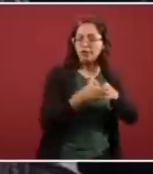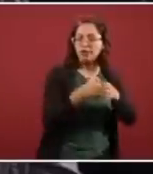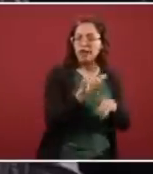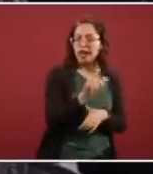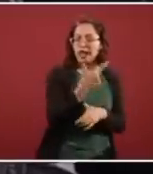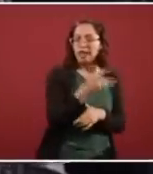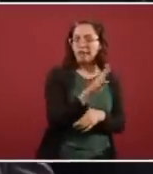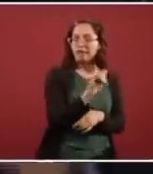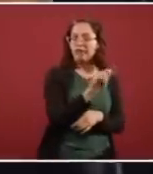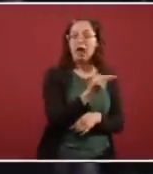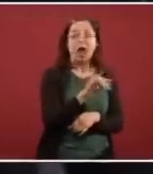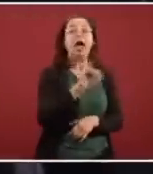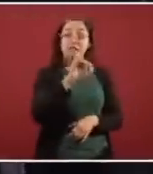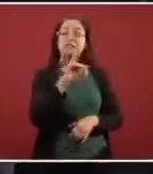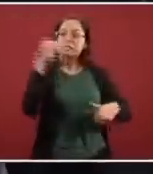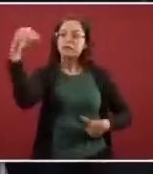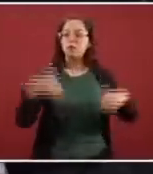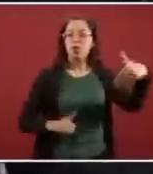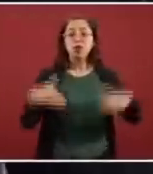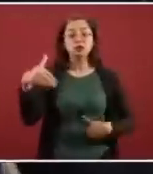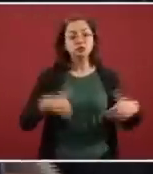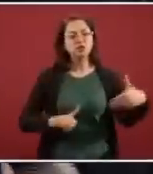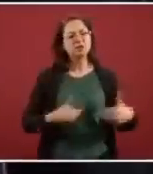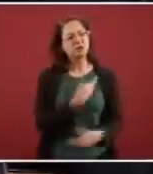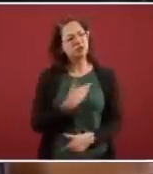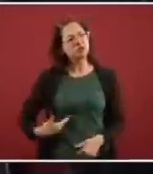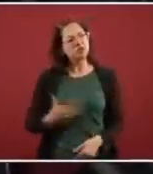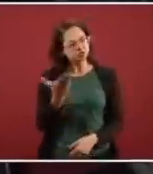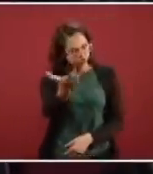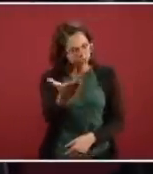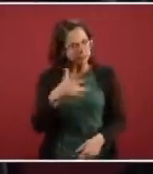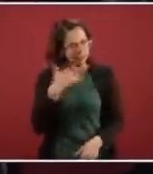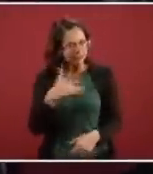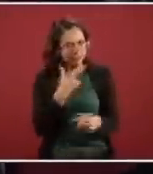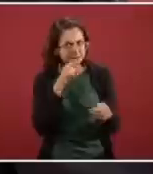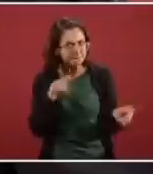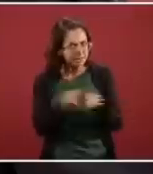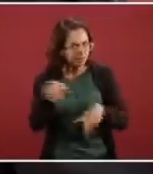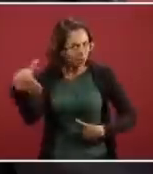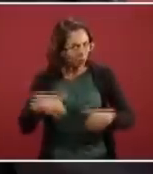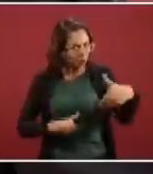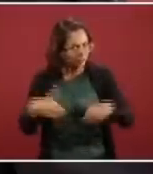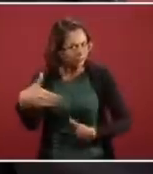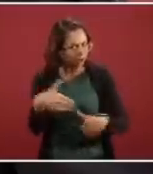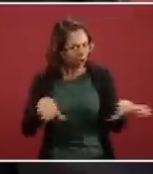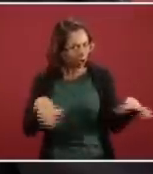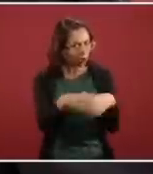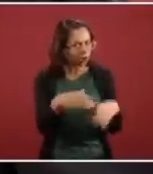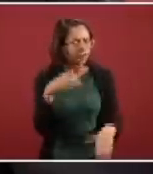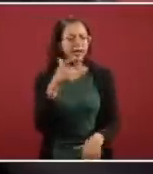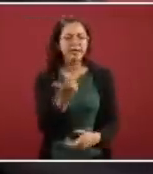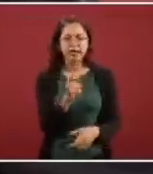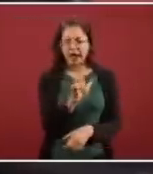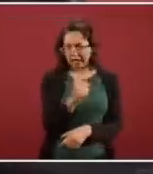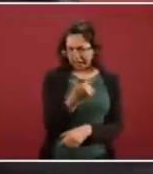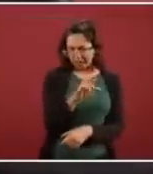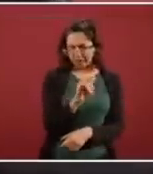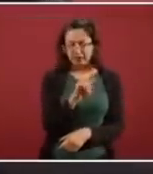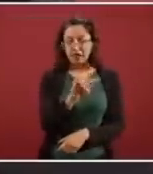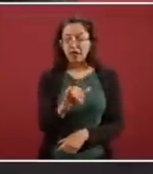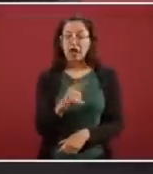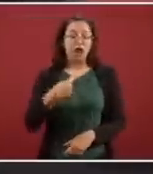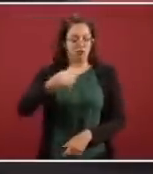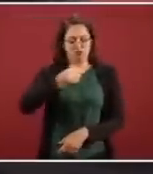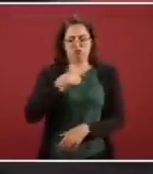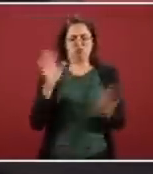la diversidad sexual? ¿Al presidente le incomoda esta representación de Zapata como integrante de la diversidad sexual? No, pero yo no